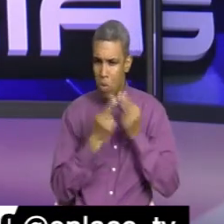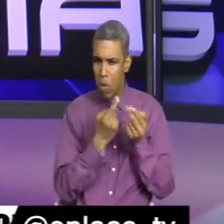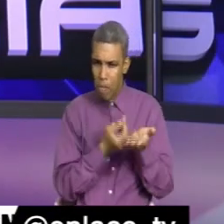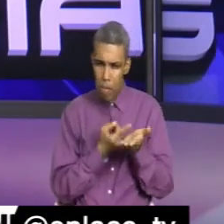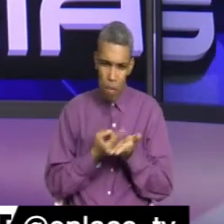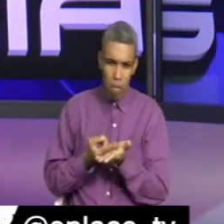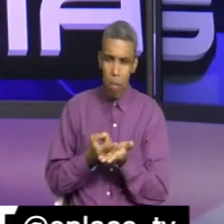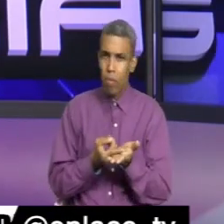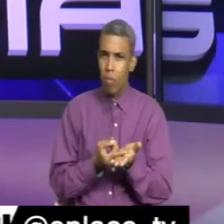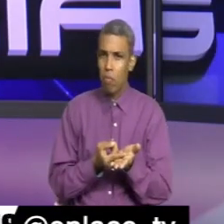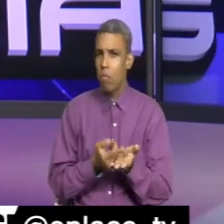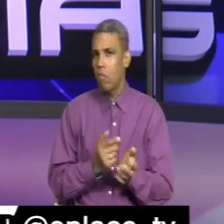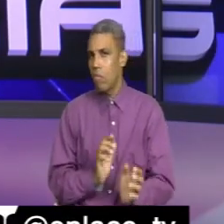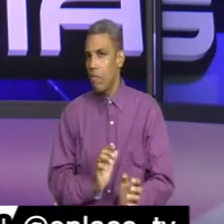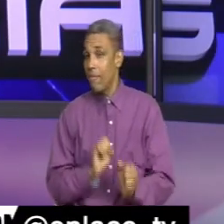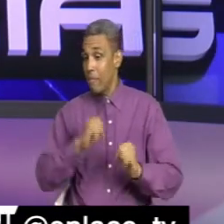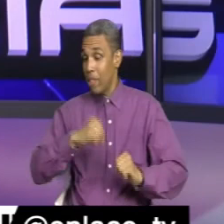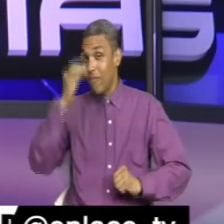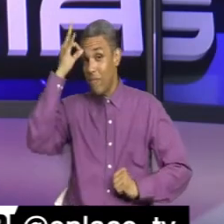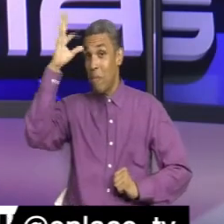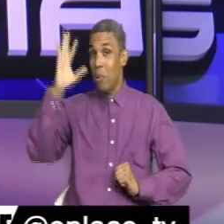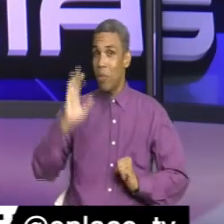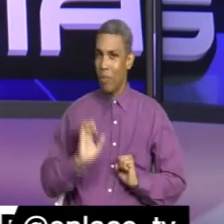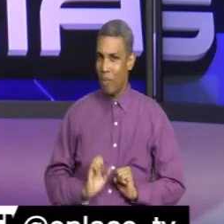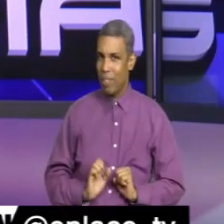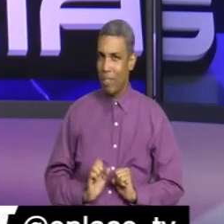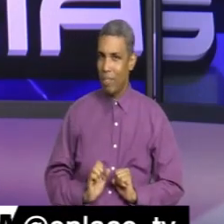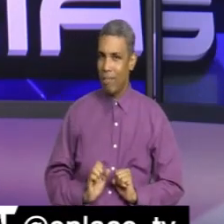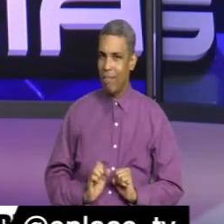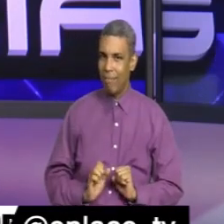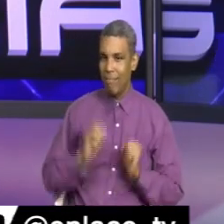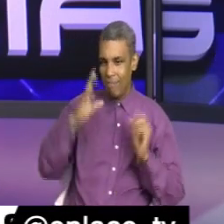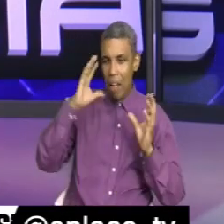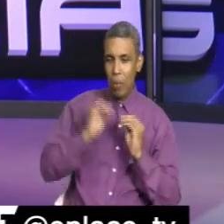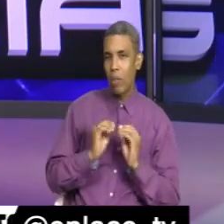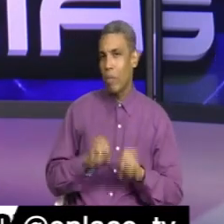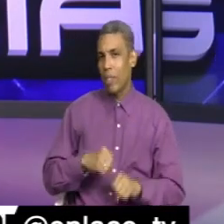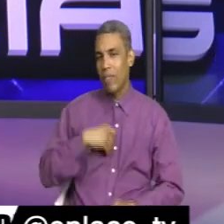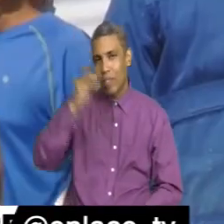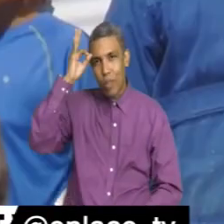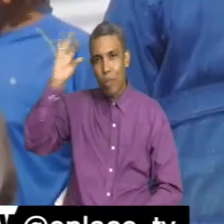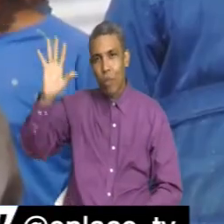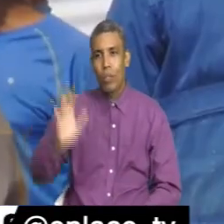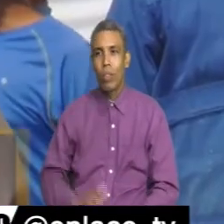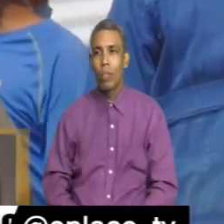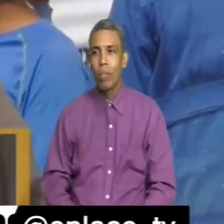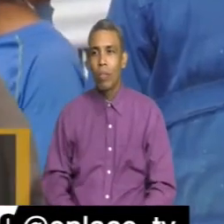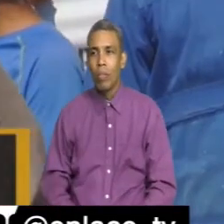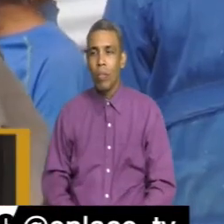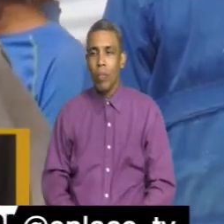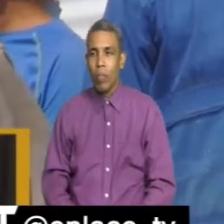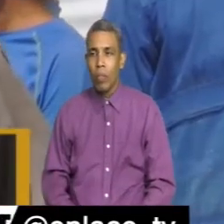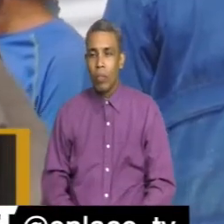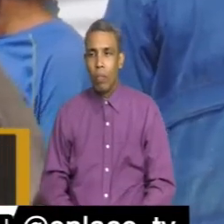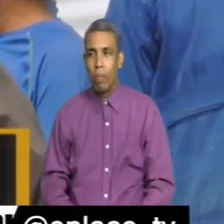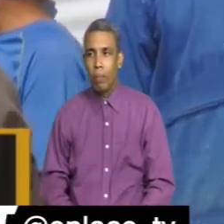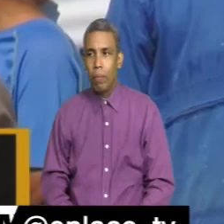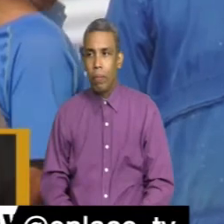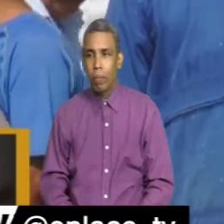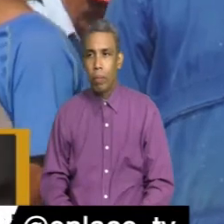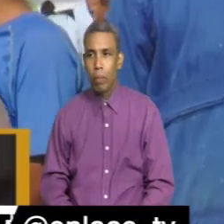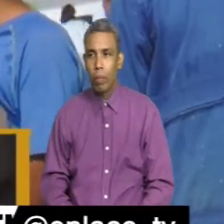petróleo. Este primer acercamiento podría terminar con entendimiento entre las partes. Bueno, pues lo importante en esto es que estamos bregando